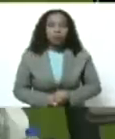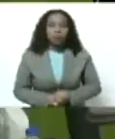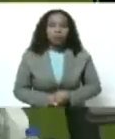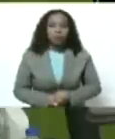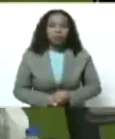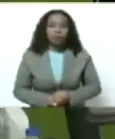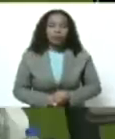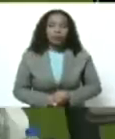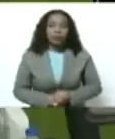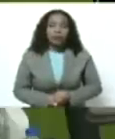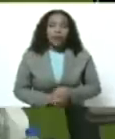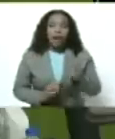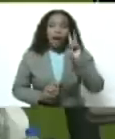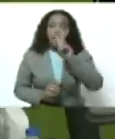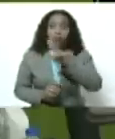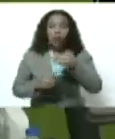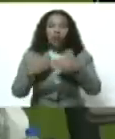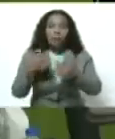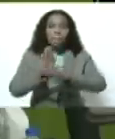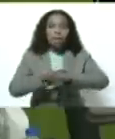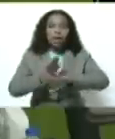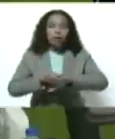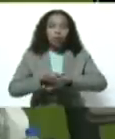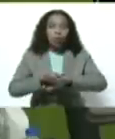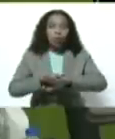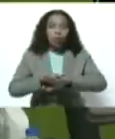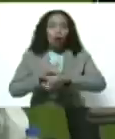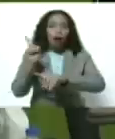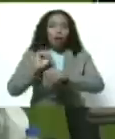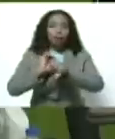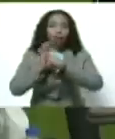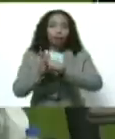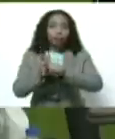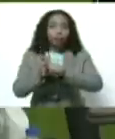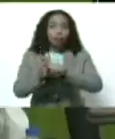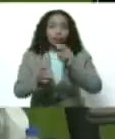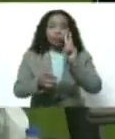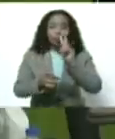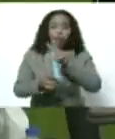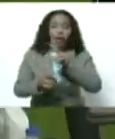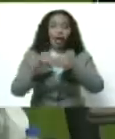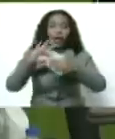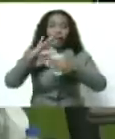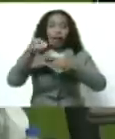Y vimos lo que pasó particularmente con la COVID-19, particularmente en el Caribe.